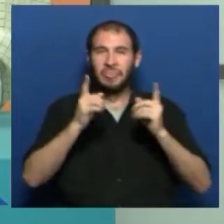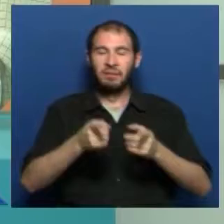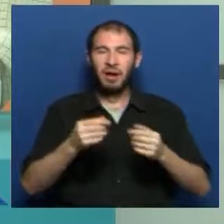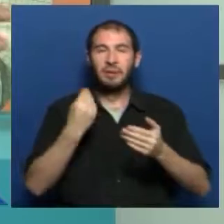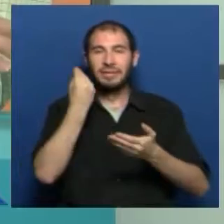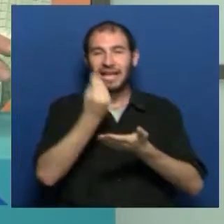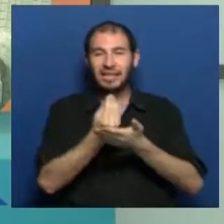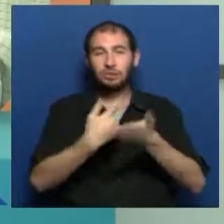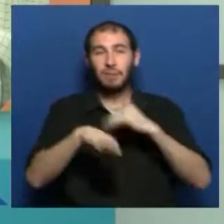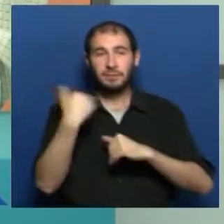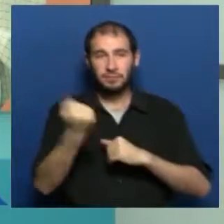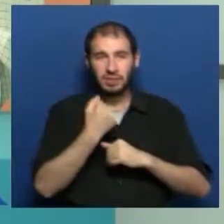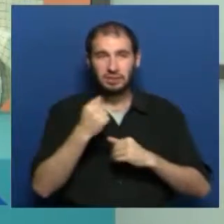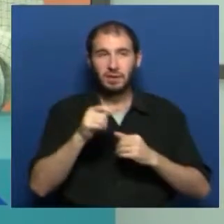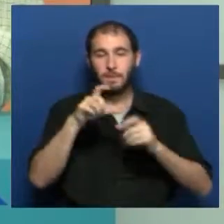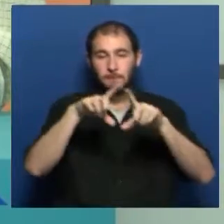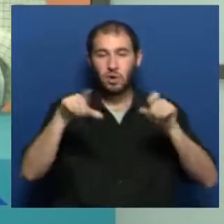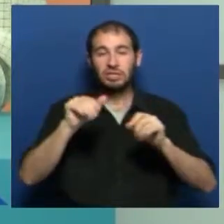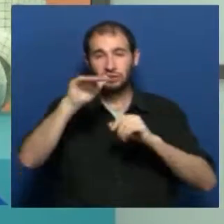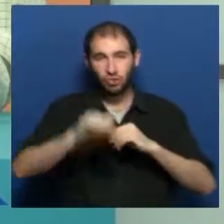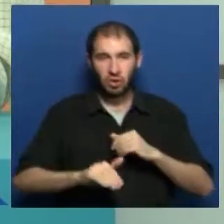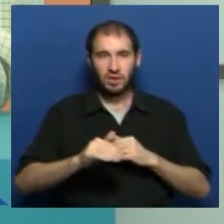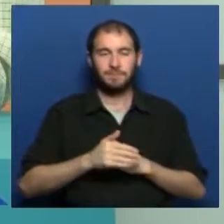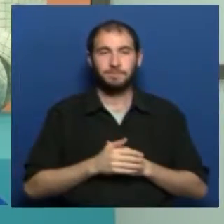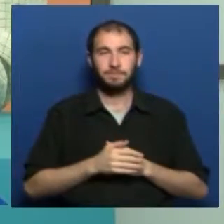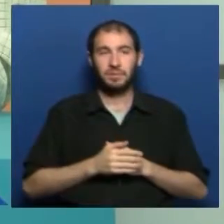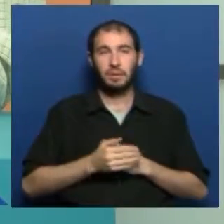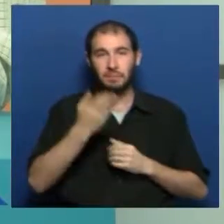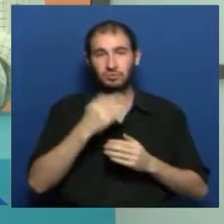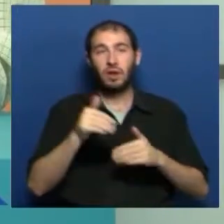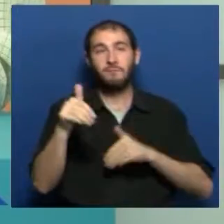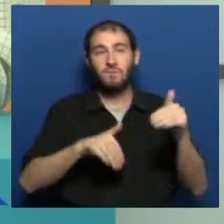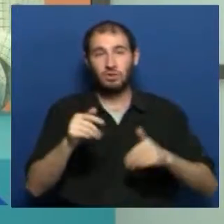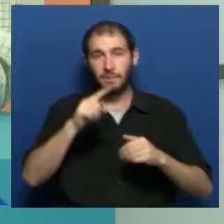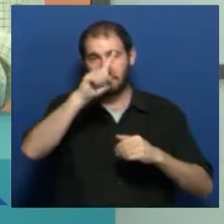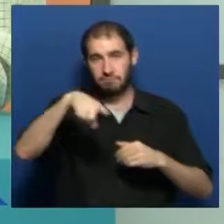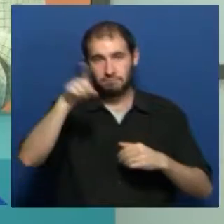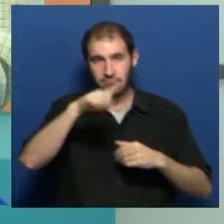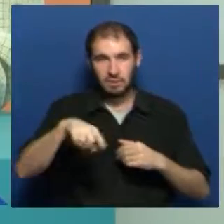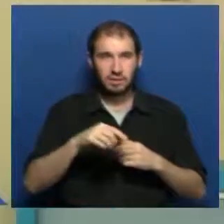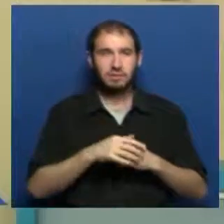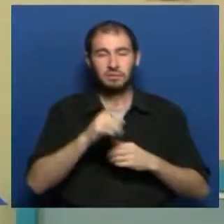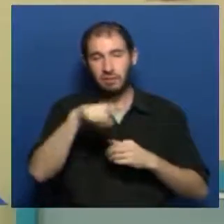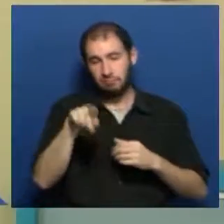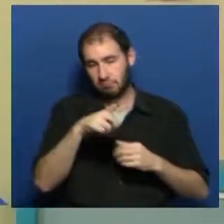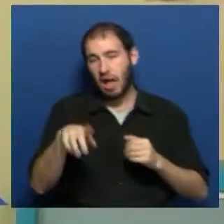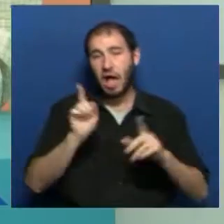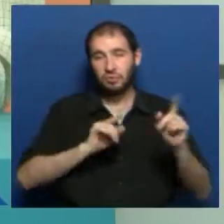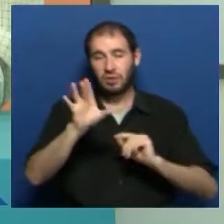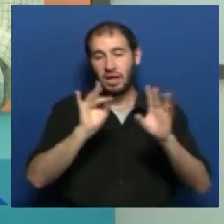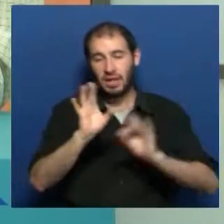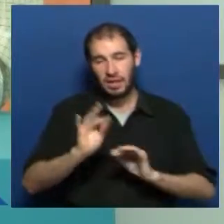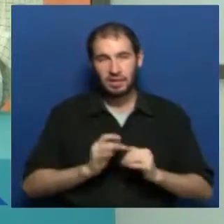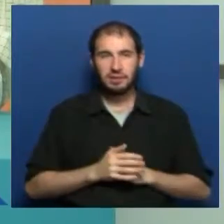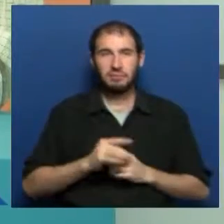de los candidatos principales en toda la boleta, y permite que uno emita marcando un casillero determinado,